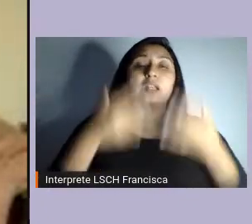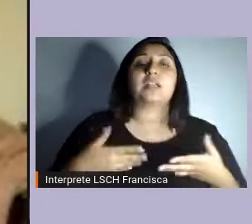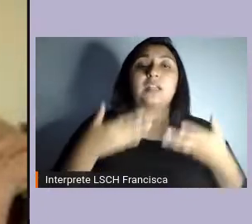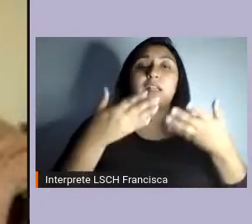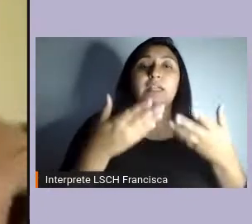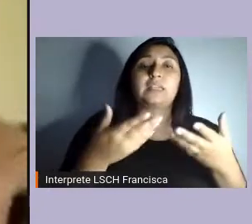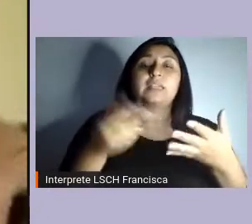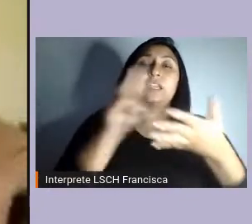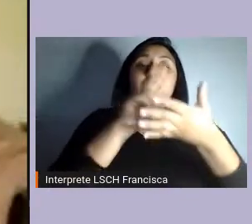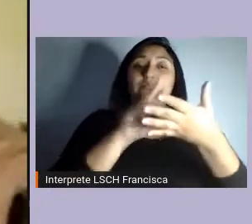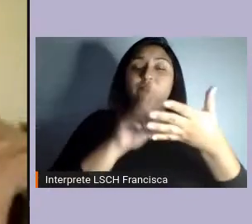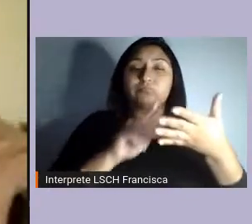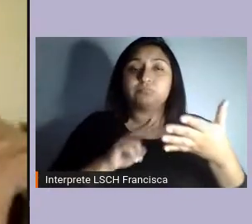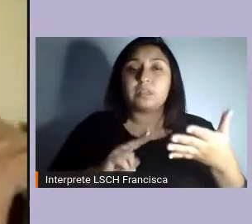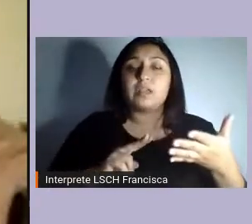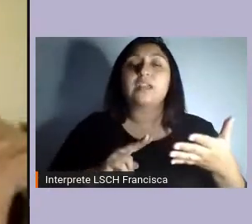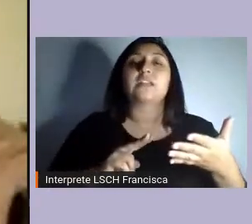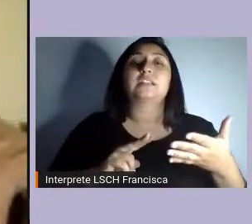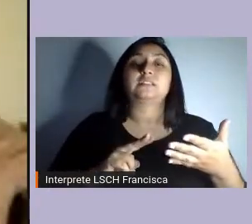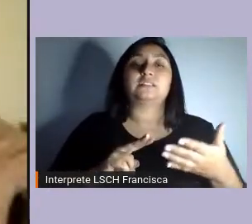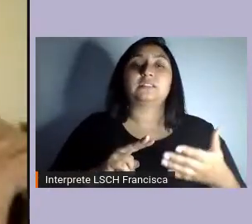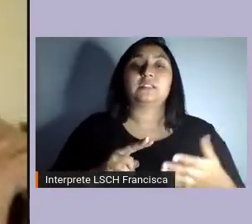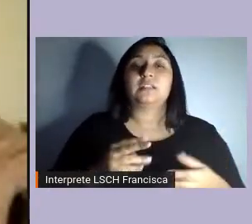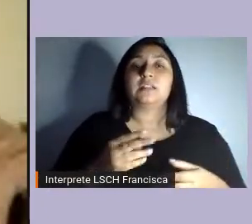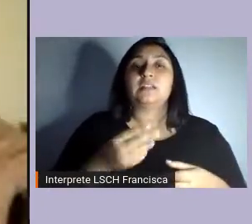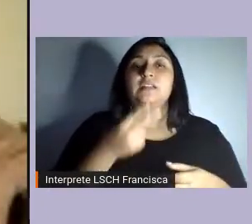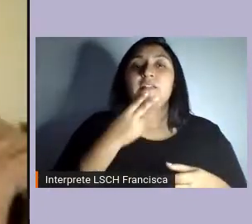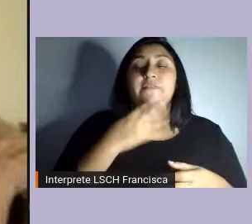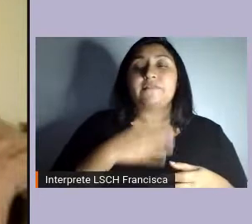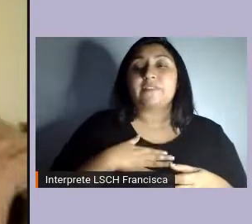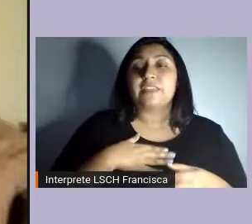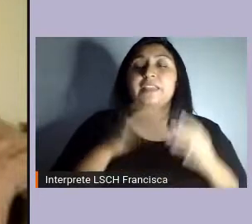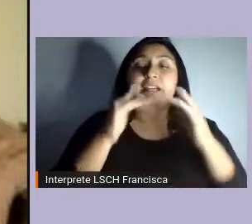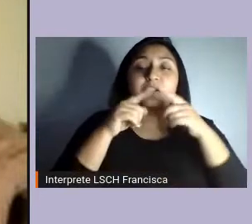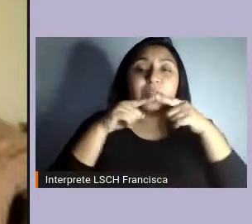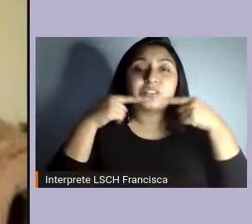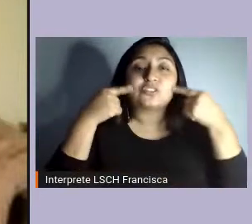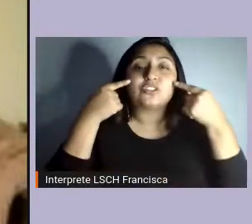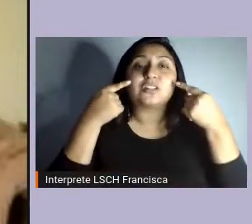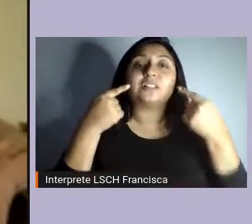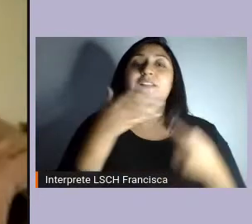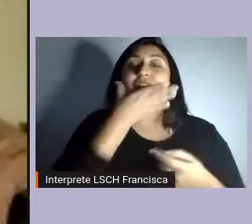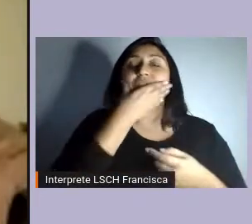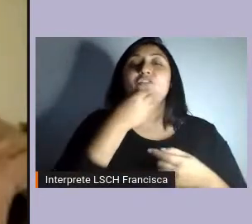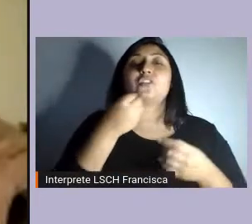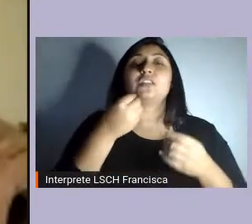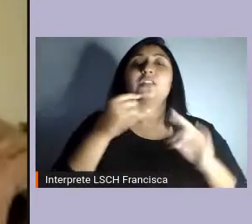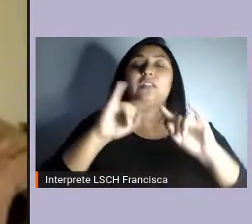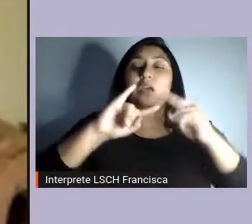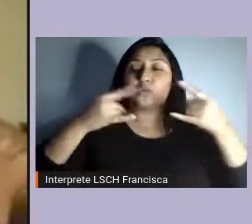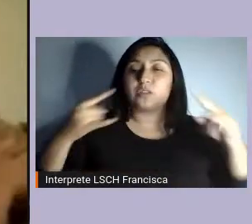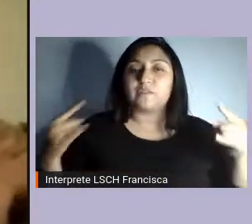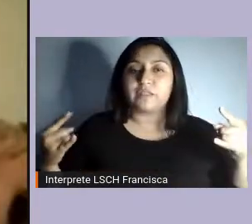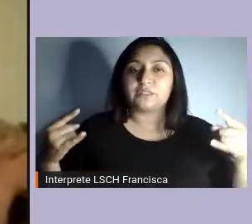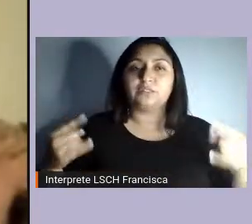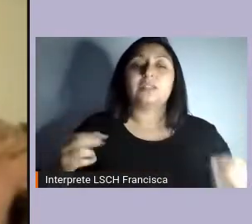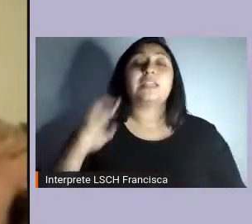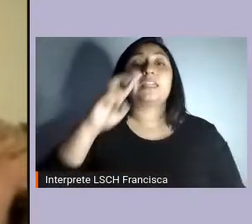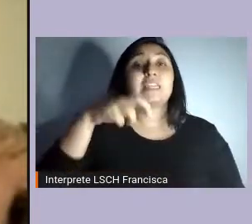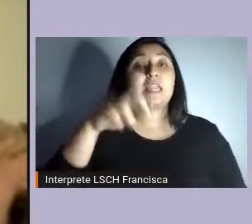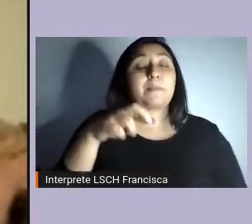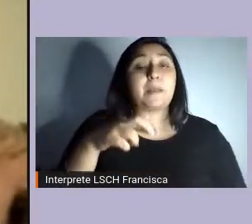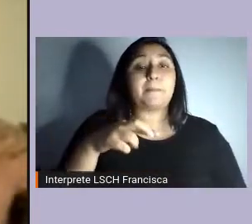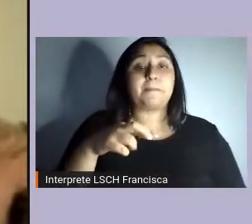reverso de lágrimas y sonrisas, viva mi mamá Clarice, más linda que el universo. Muy hermoso. Y el papá, que su nombre era como el